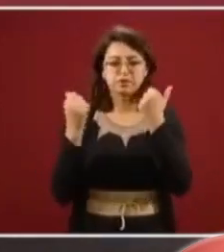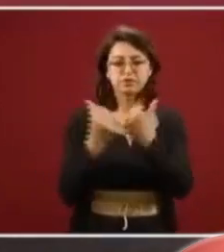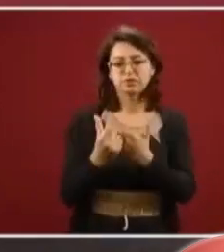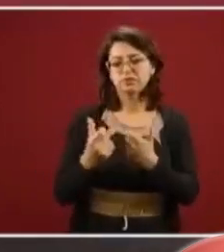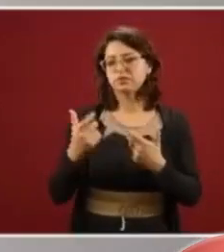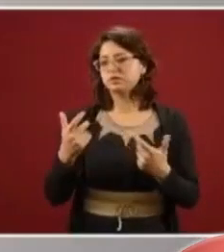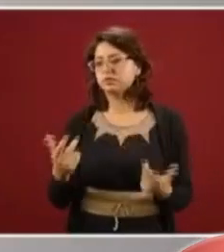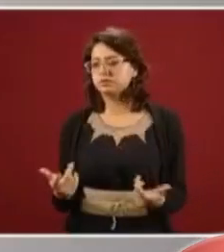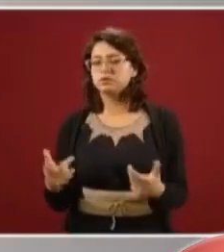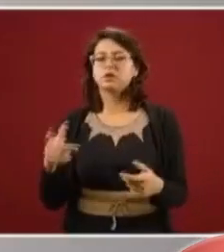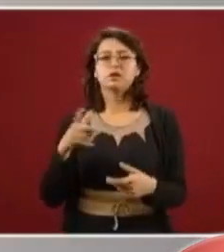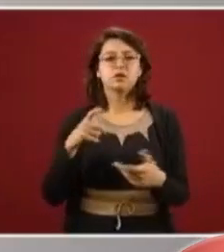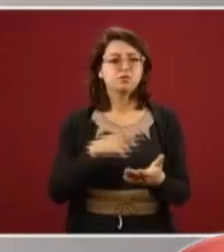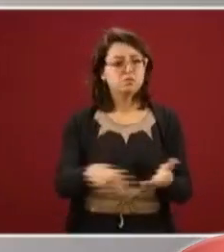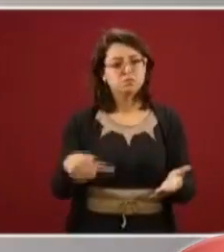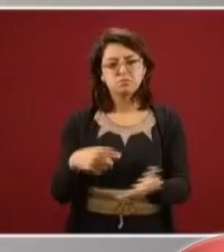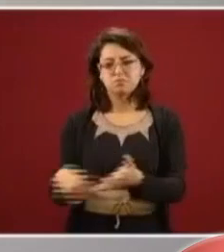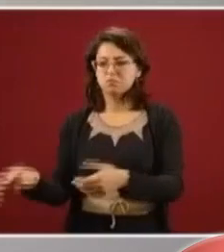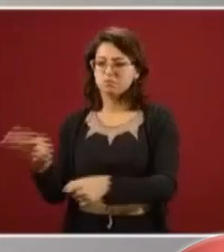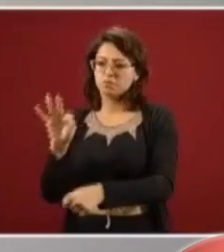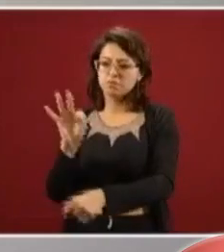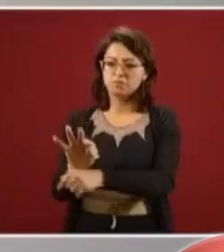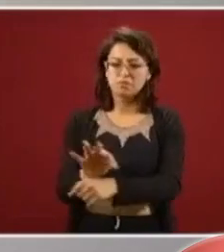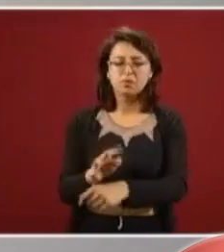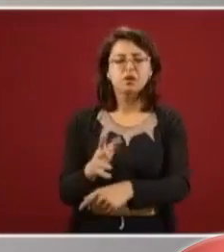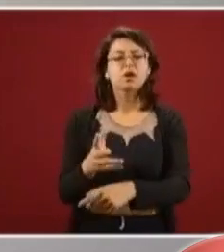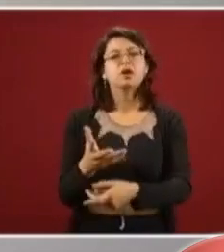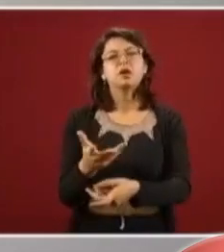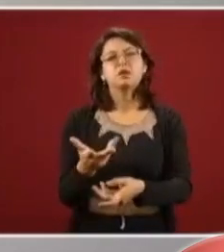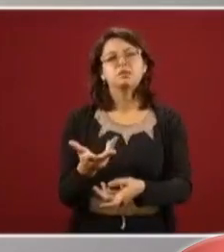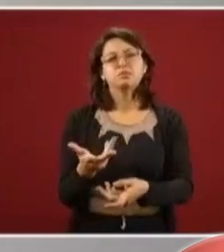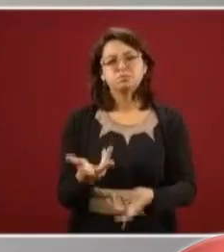consumidores, las asociaciones que